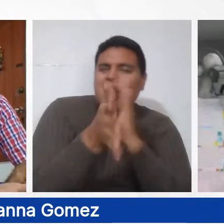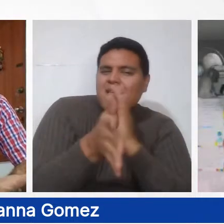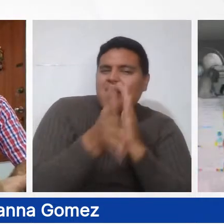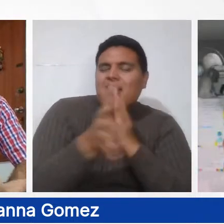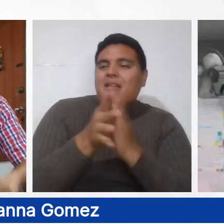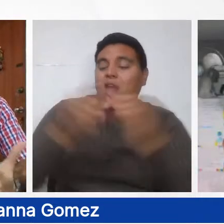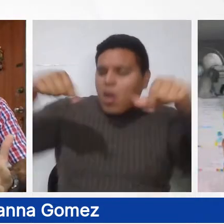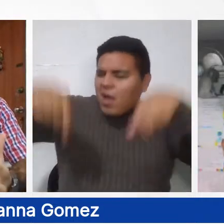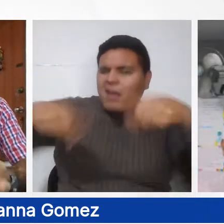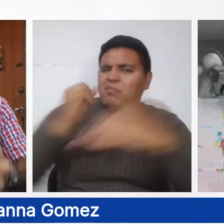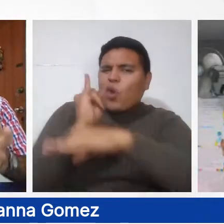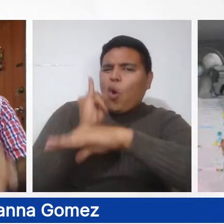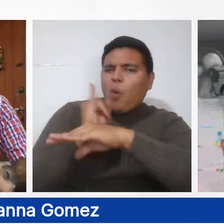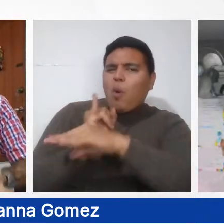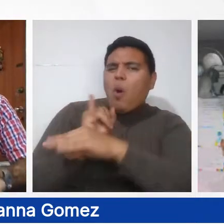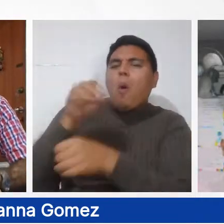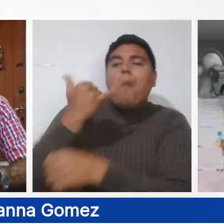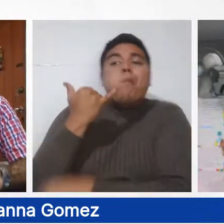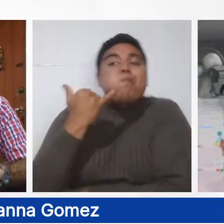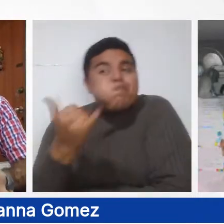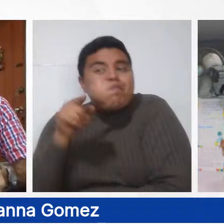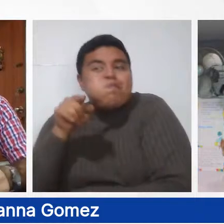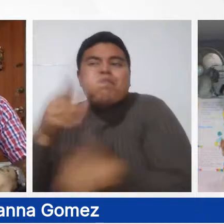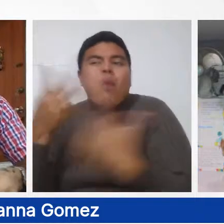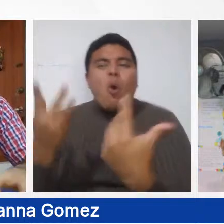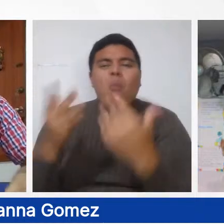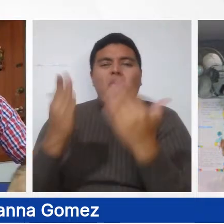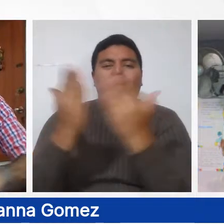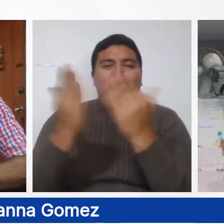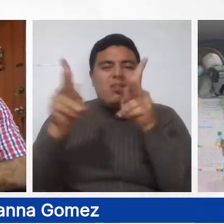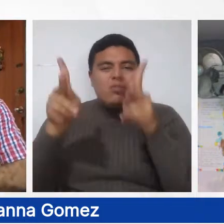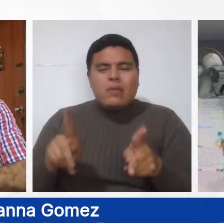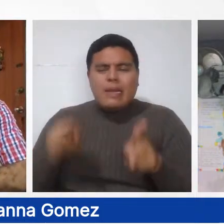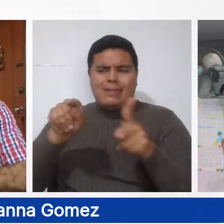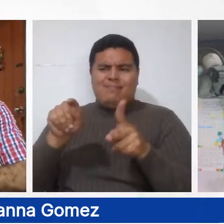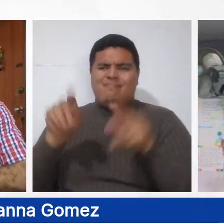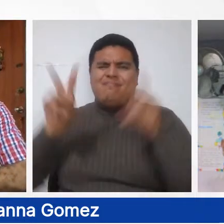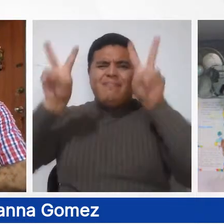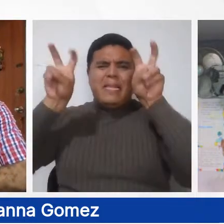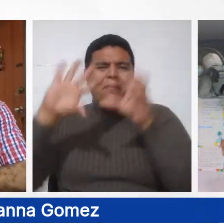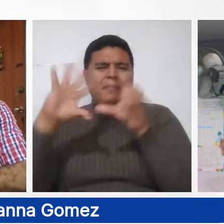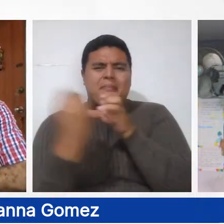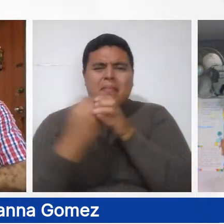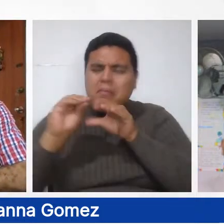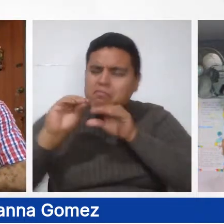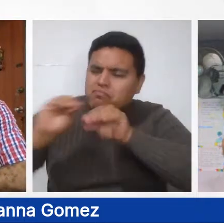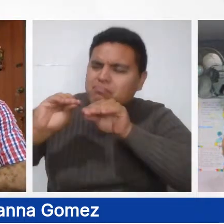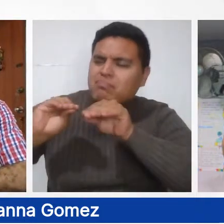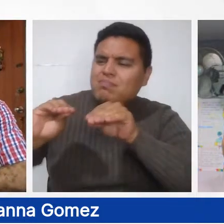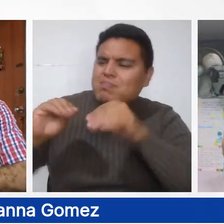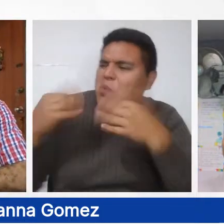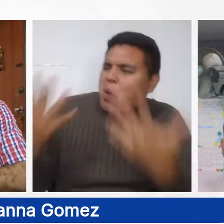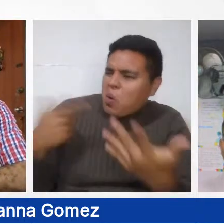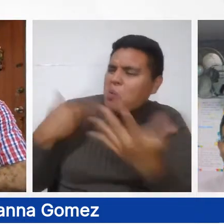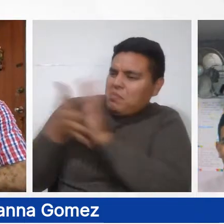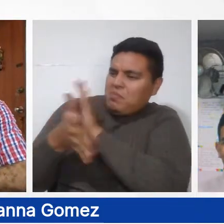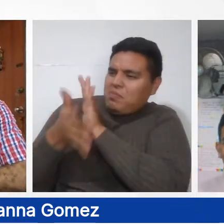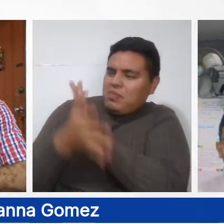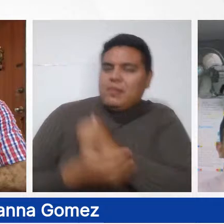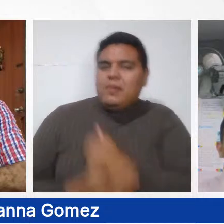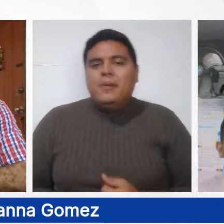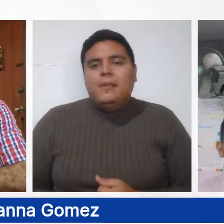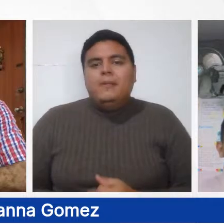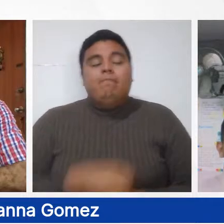los estudiantes en formación en estos procesos de inclusión, para que abordemos entonces el tema. Sí, es